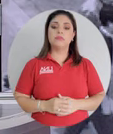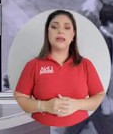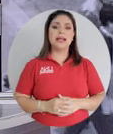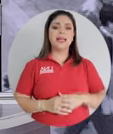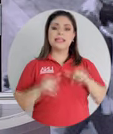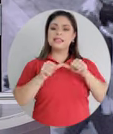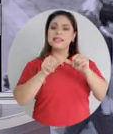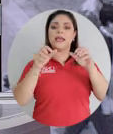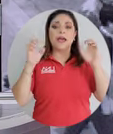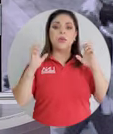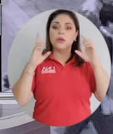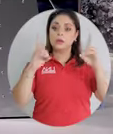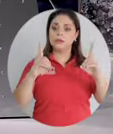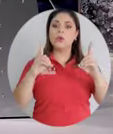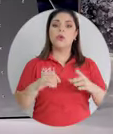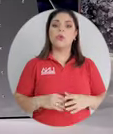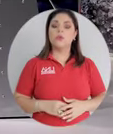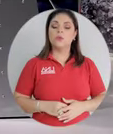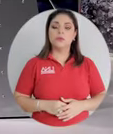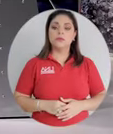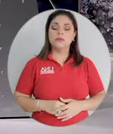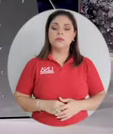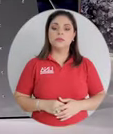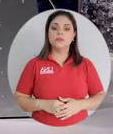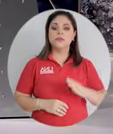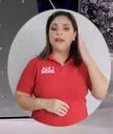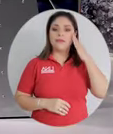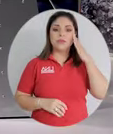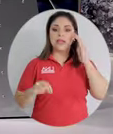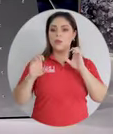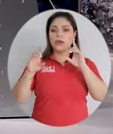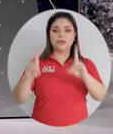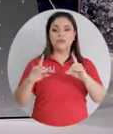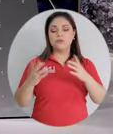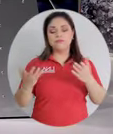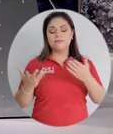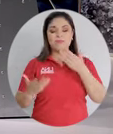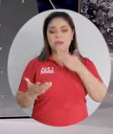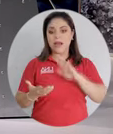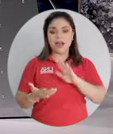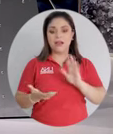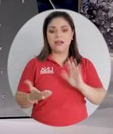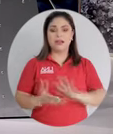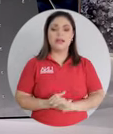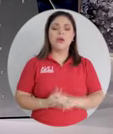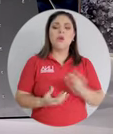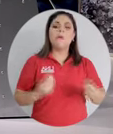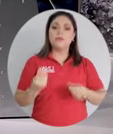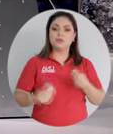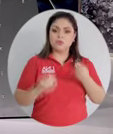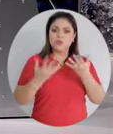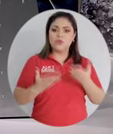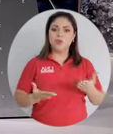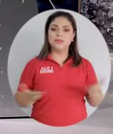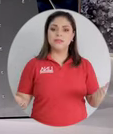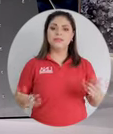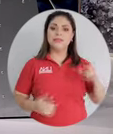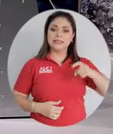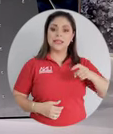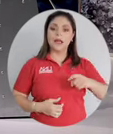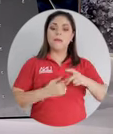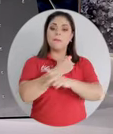para acabar con el apagón educativo que nos dejó la pandemia, pero que sabemos que no fue producto de la pandemia, que venía de mucho